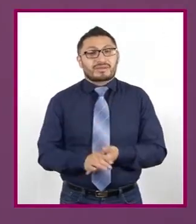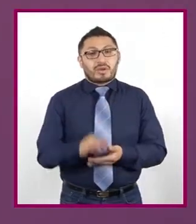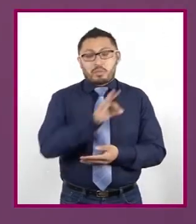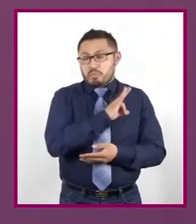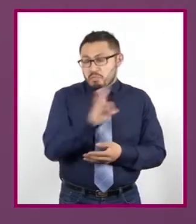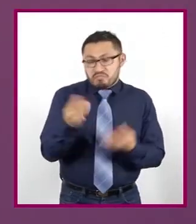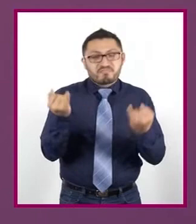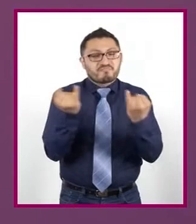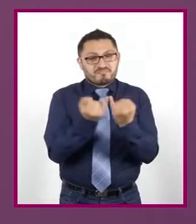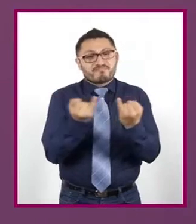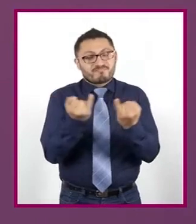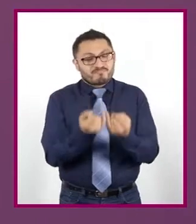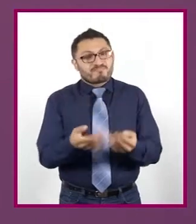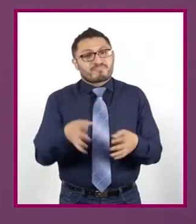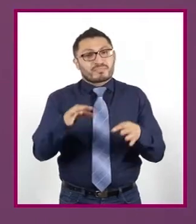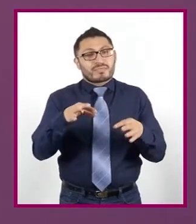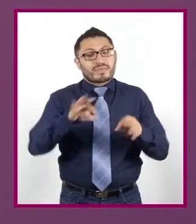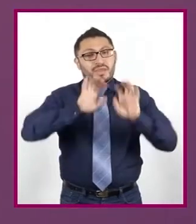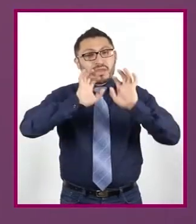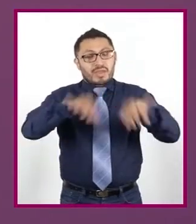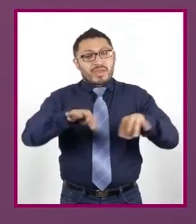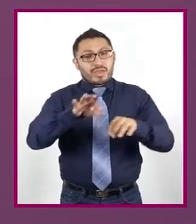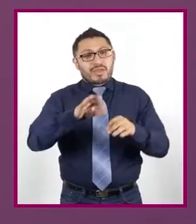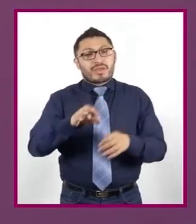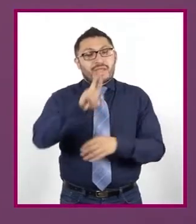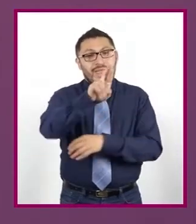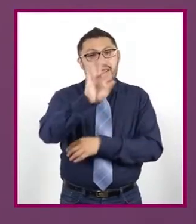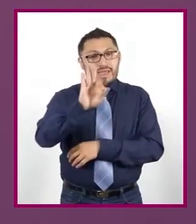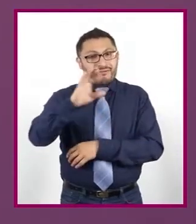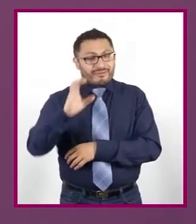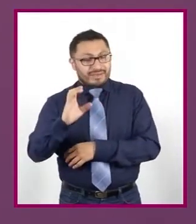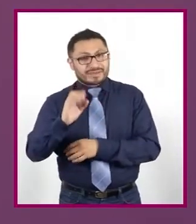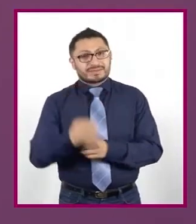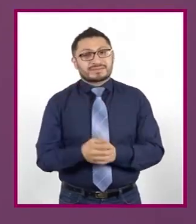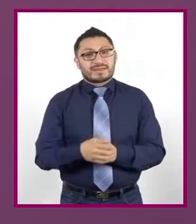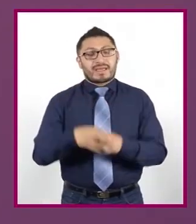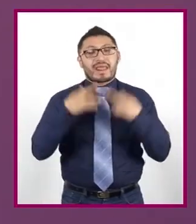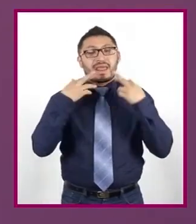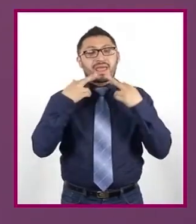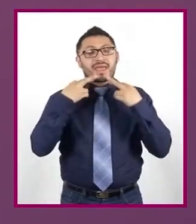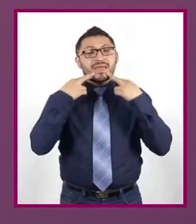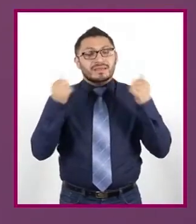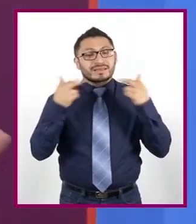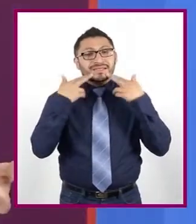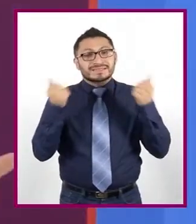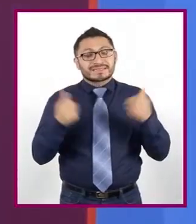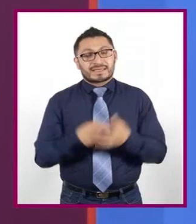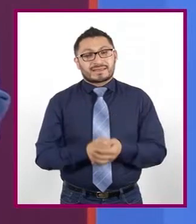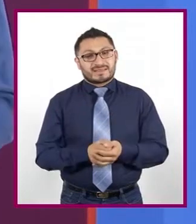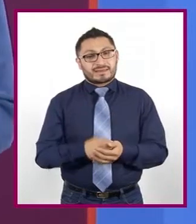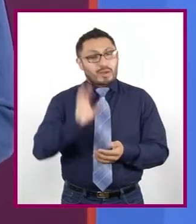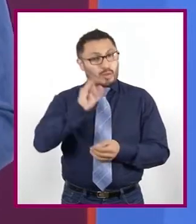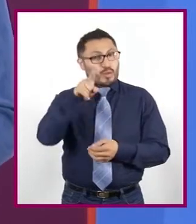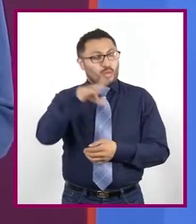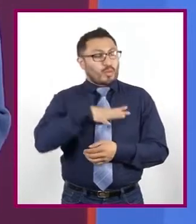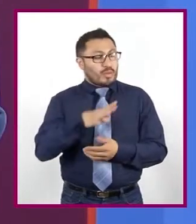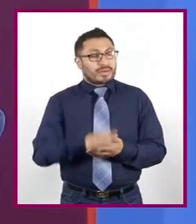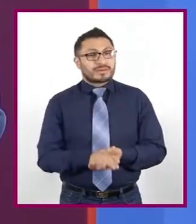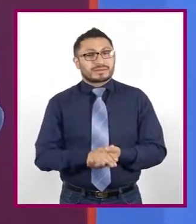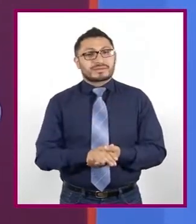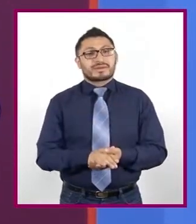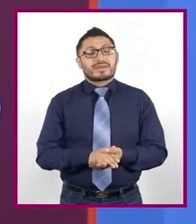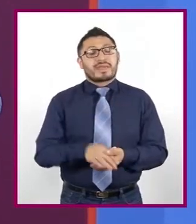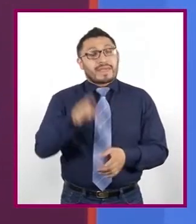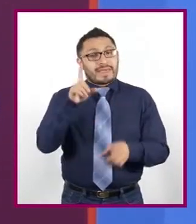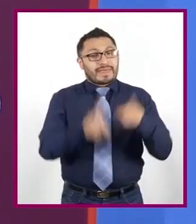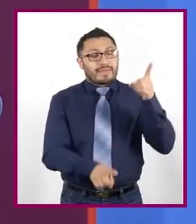ser también nuestro registro federal de contribuyentes cuando lo tengamos. Claro, dependiendo de qué